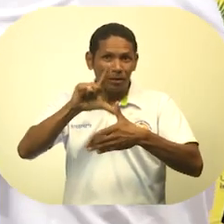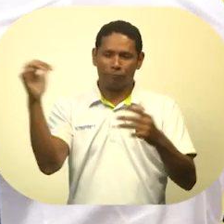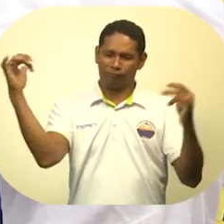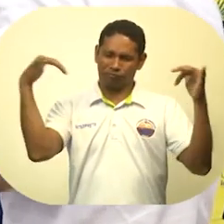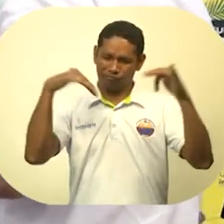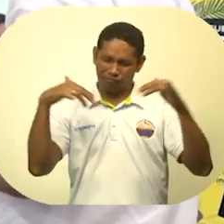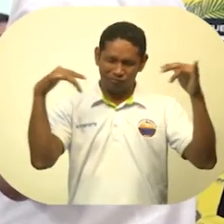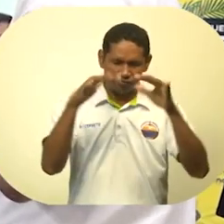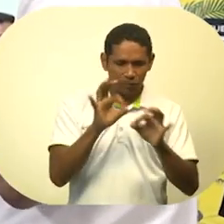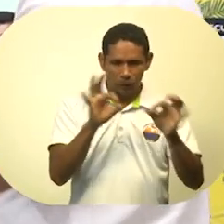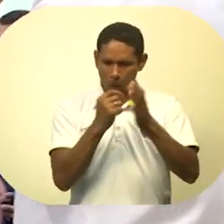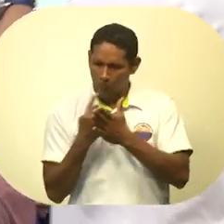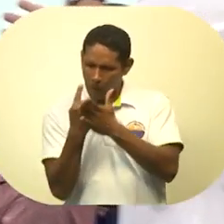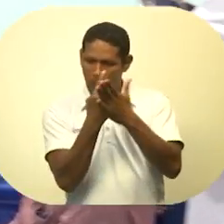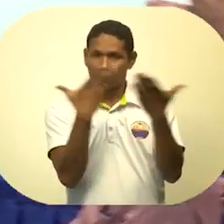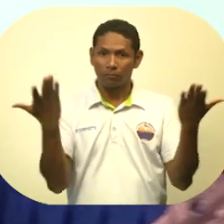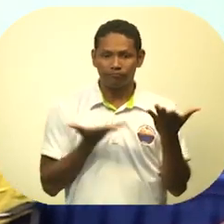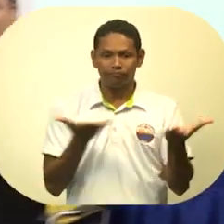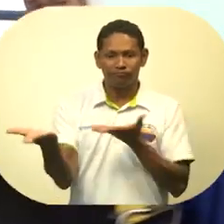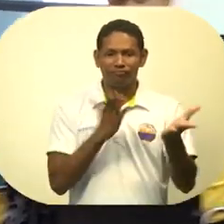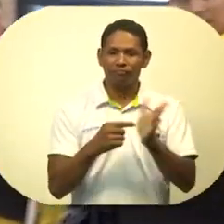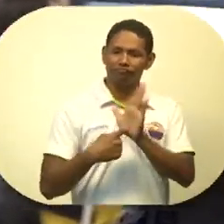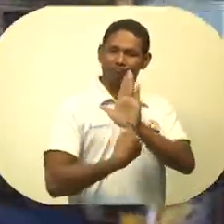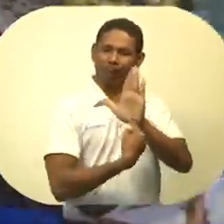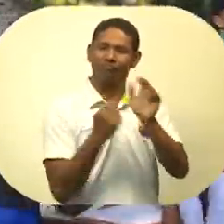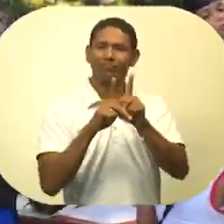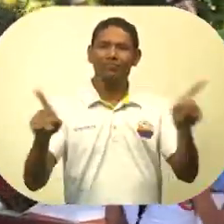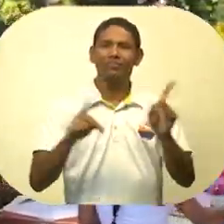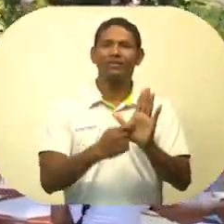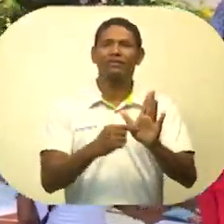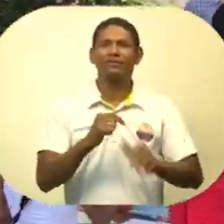consolida esta idea que se pone al servicio de la ciudadanía.